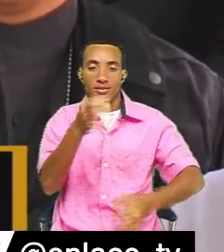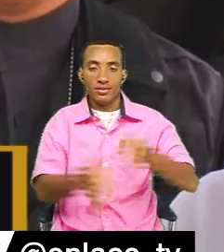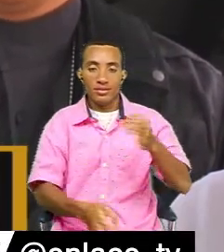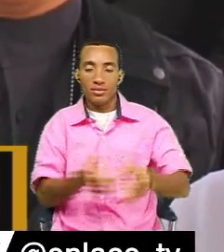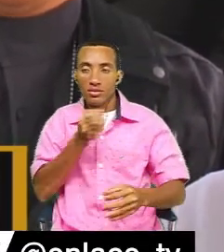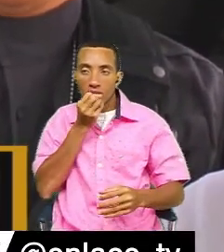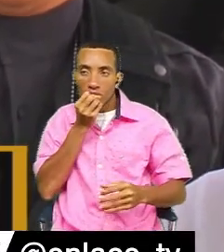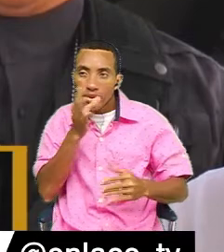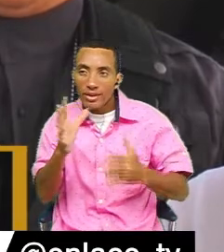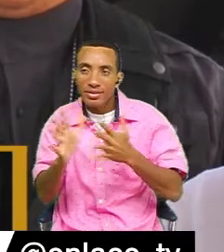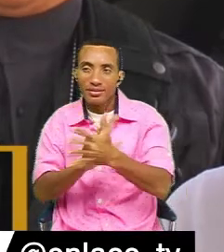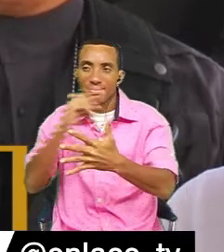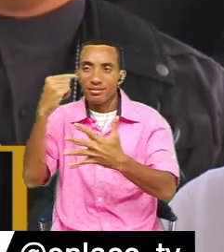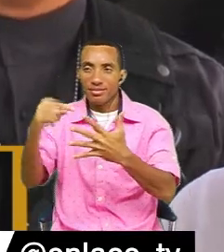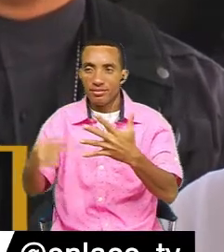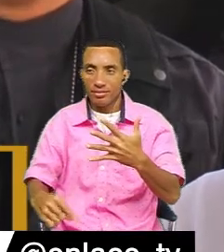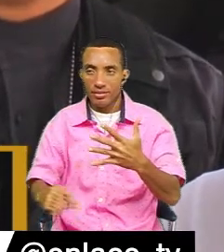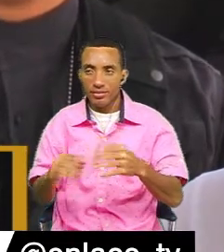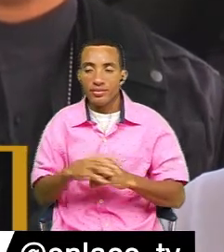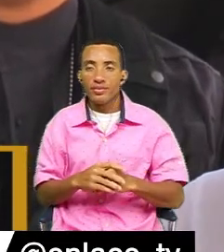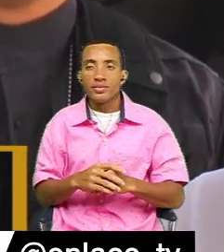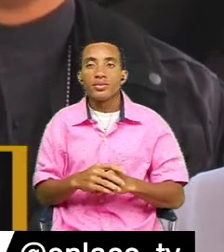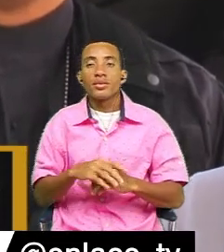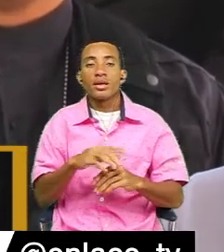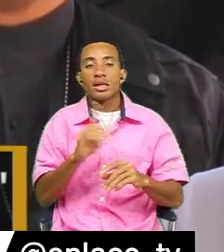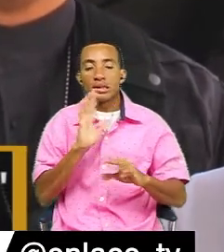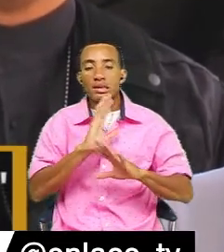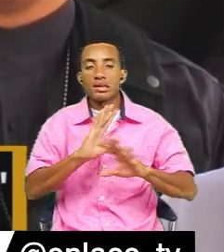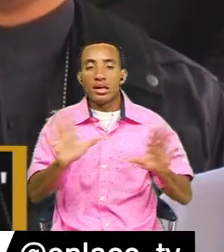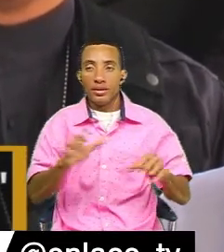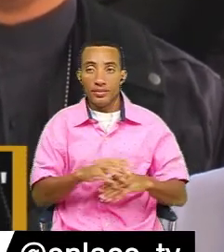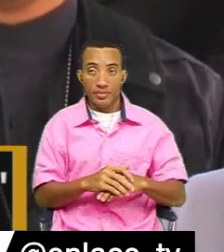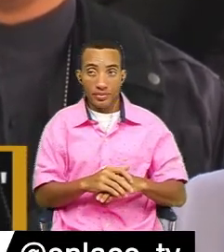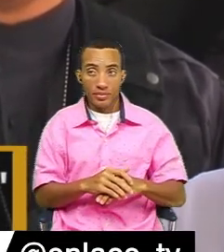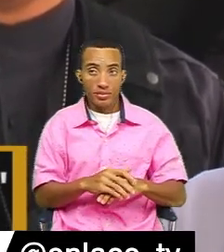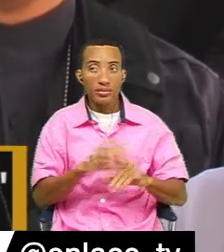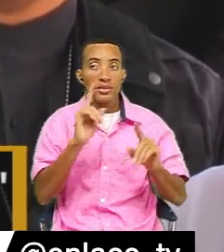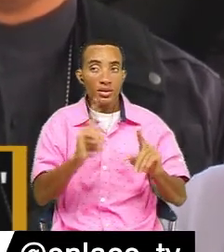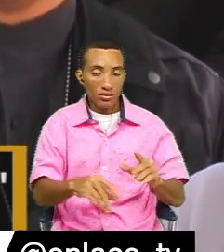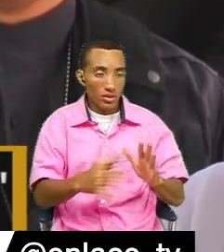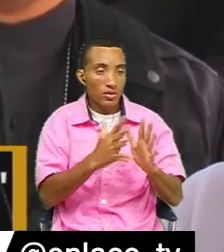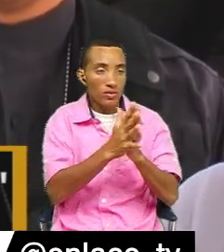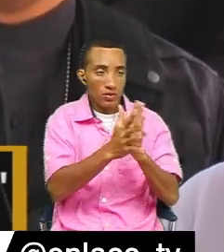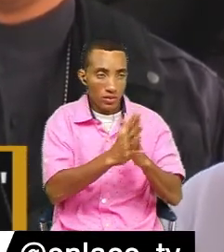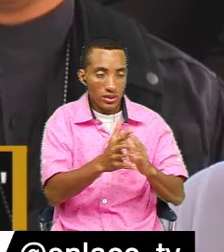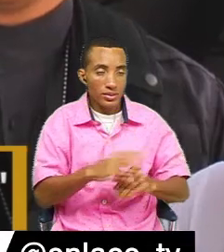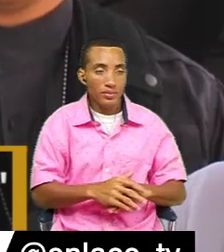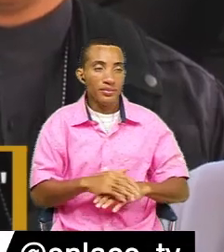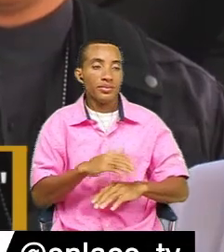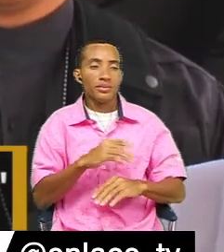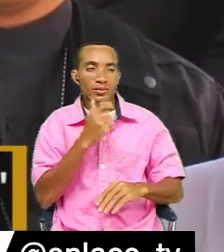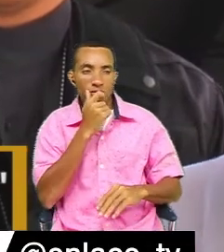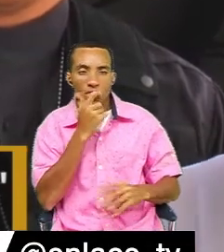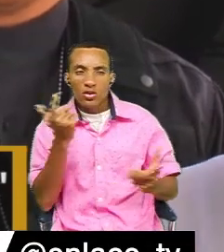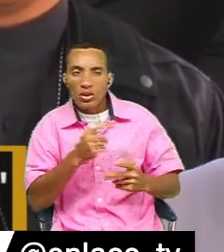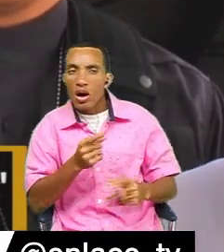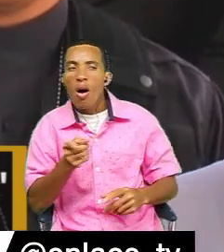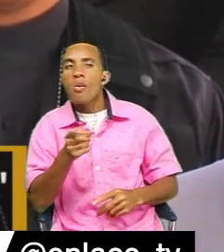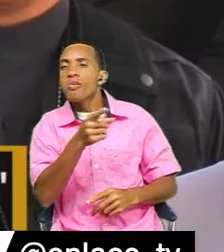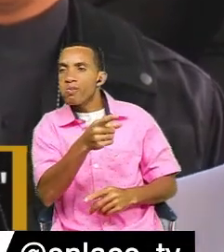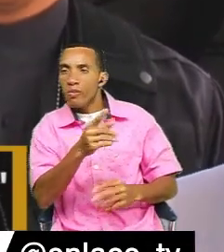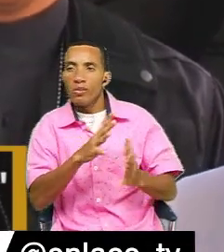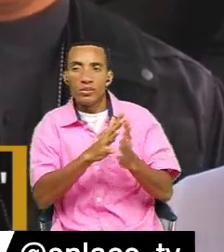establecidas por los fenómenos delictuosos que se estaba provocando, sino además la información de la comunidad que permitió ubicar de